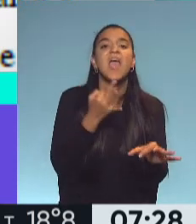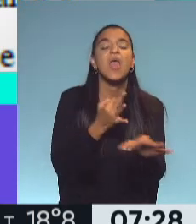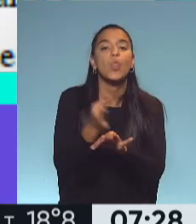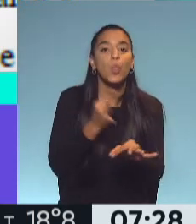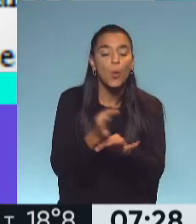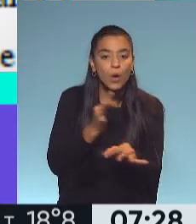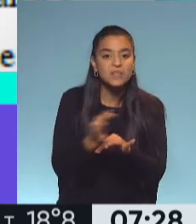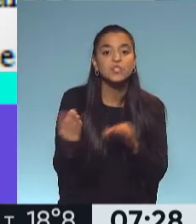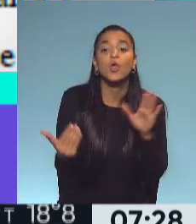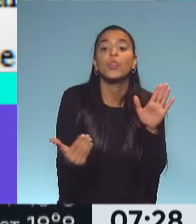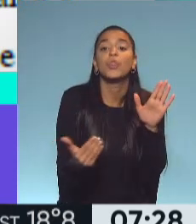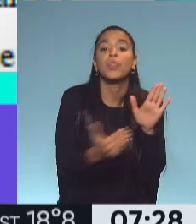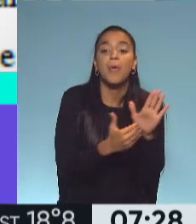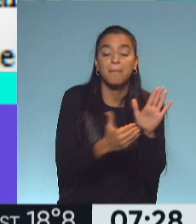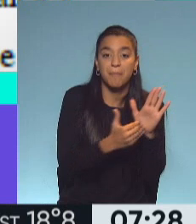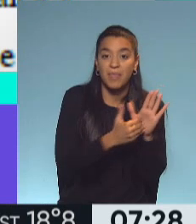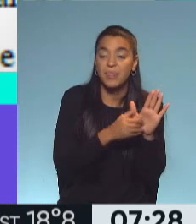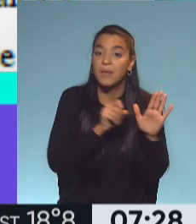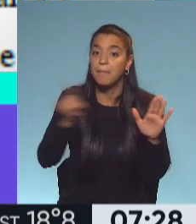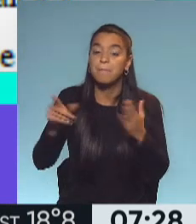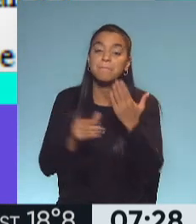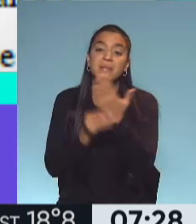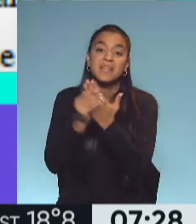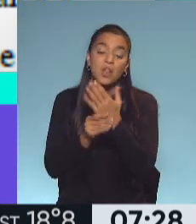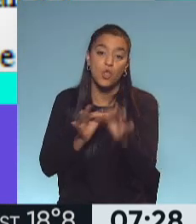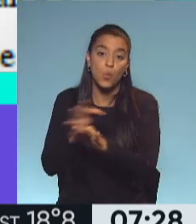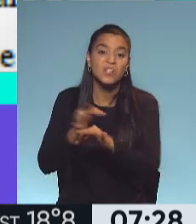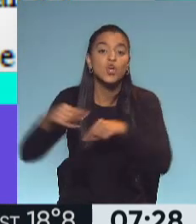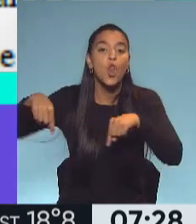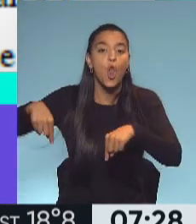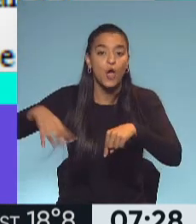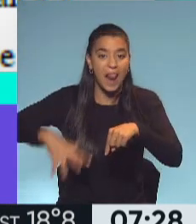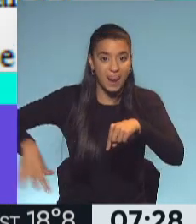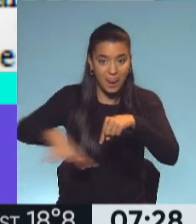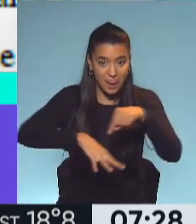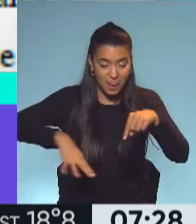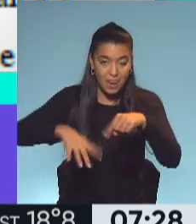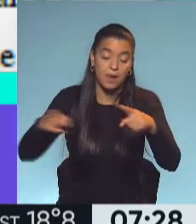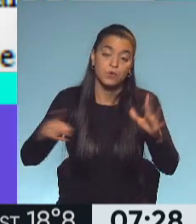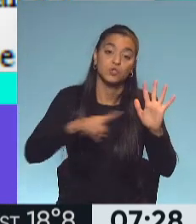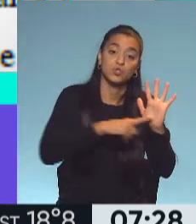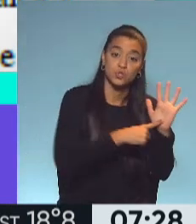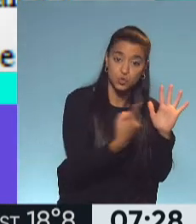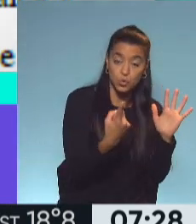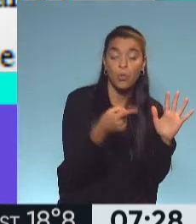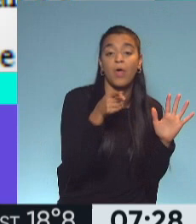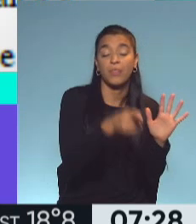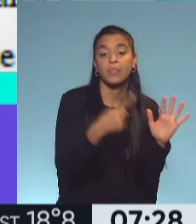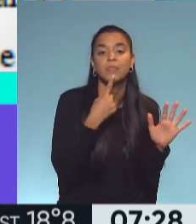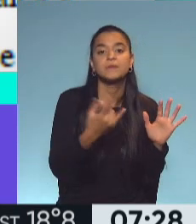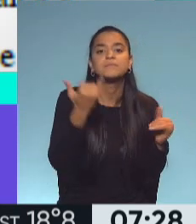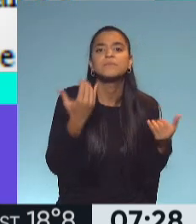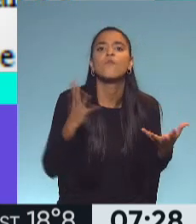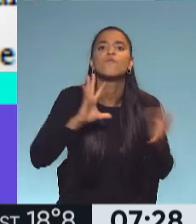educación depende del Ministerio de Educación local. Es decir, que la Ciudad de Buenos Aires dispone de